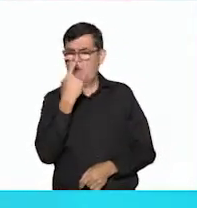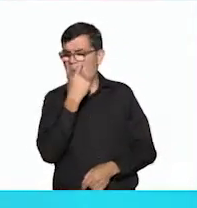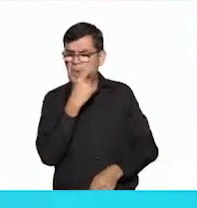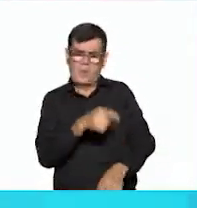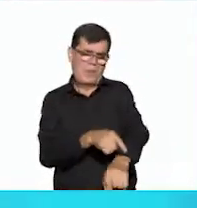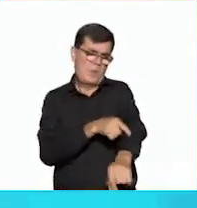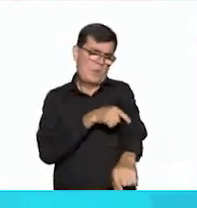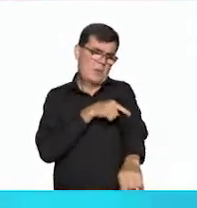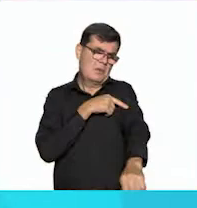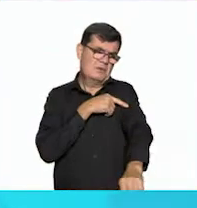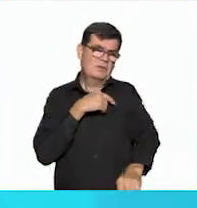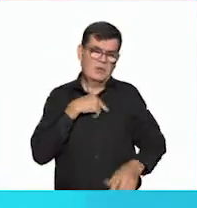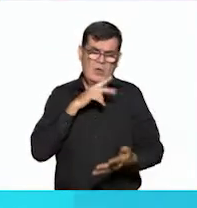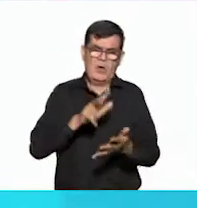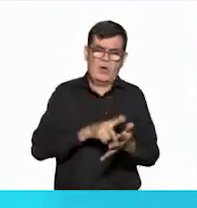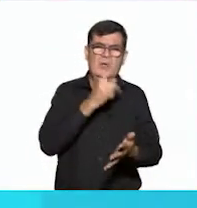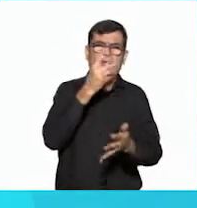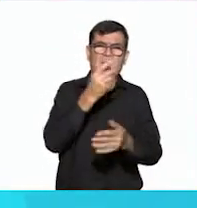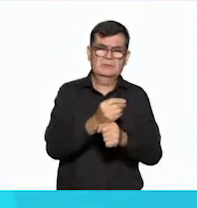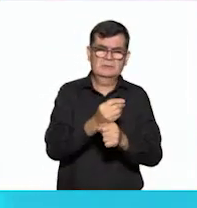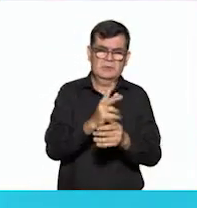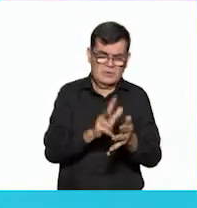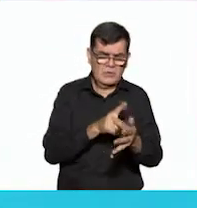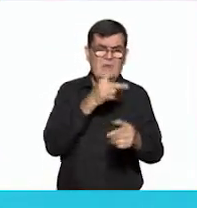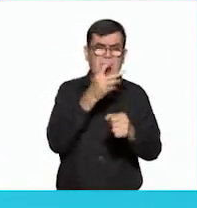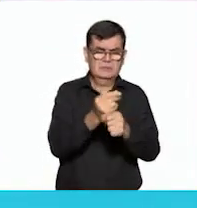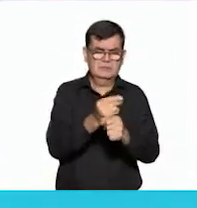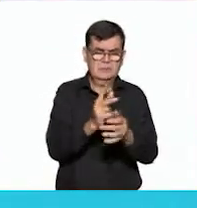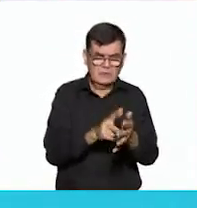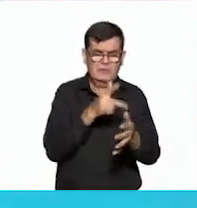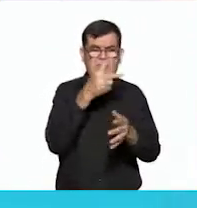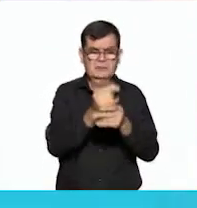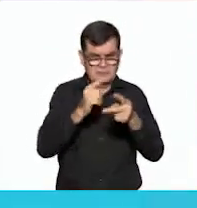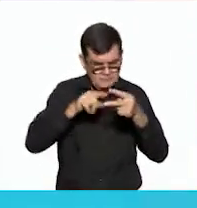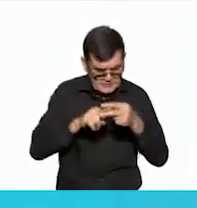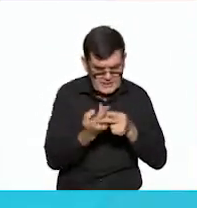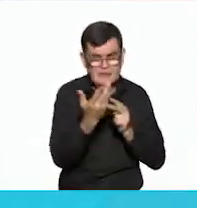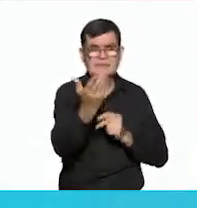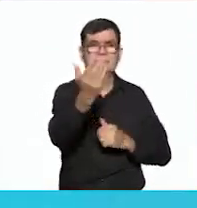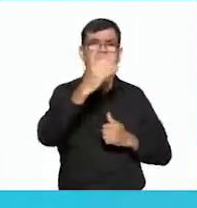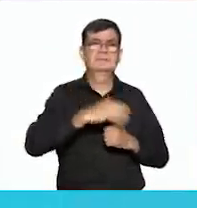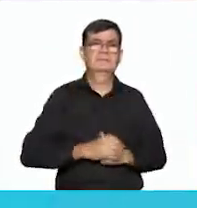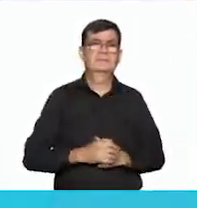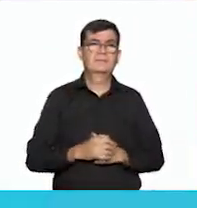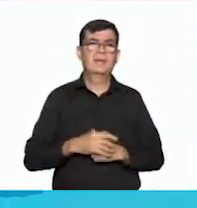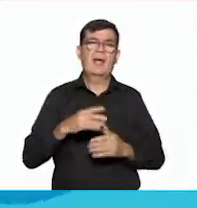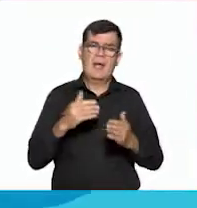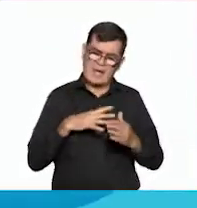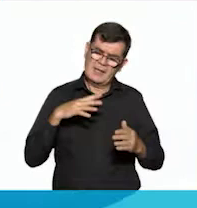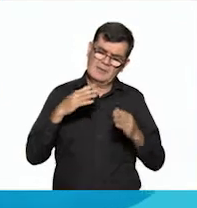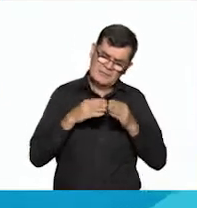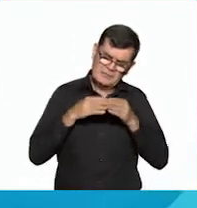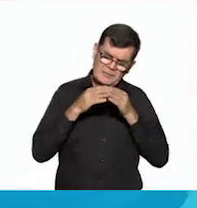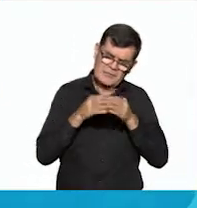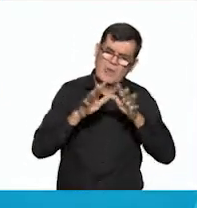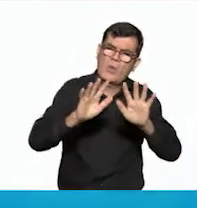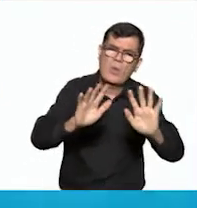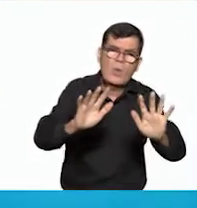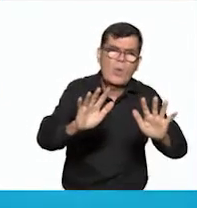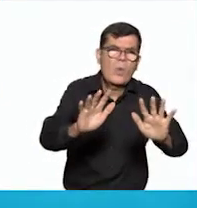larga? Volveremos a empezar. ¡Había una vez!